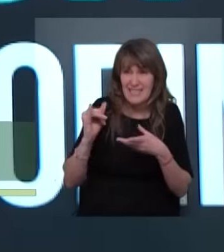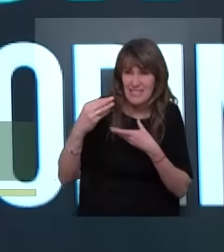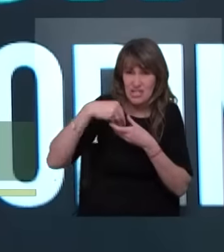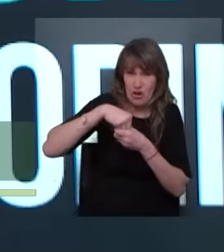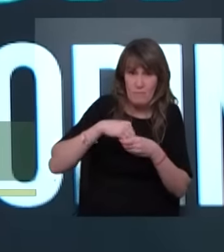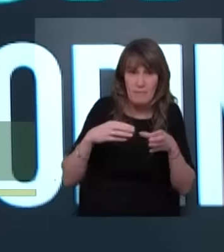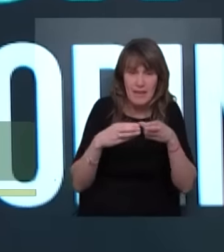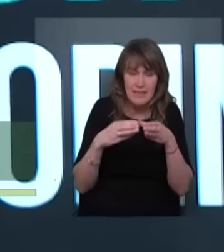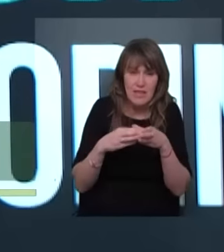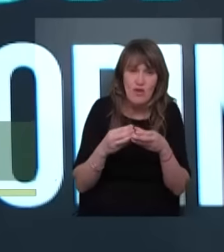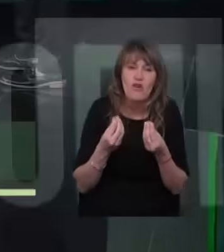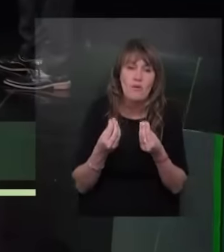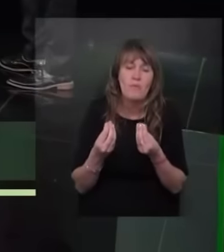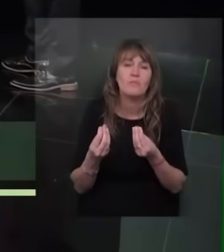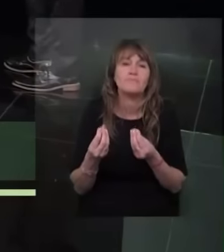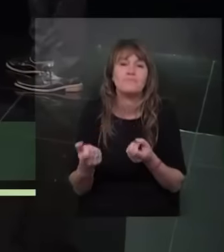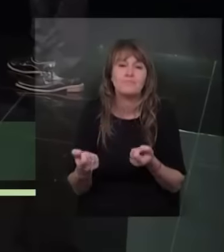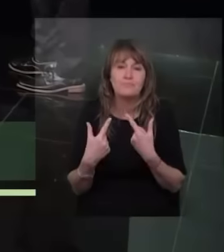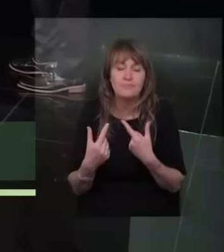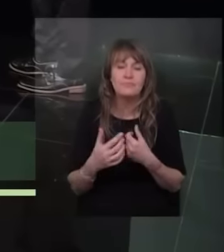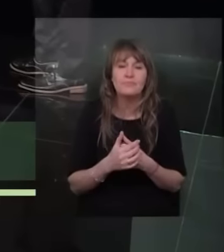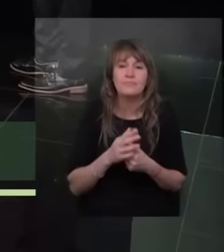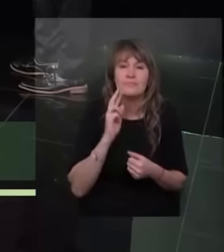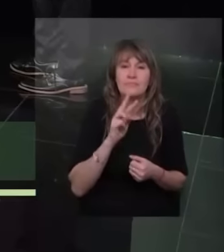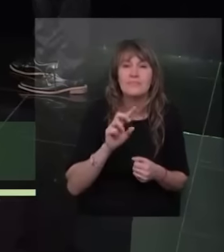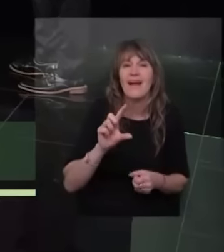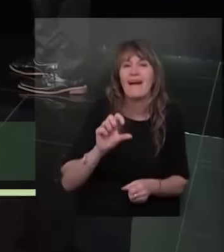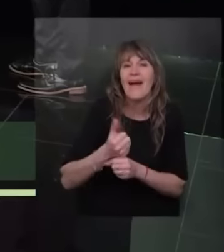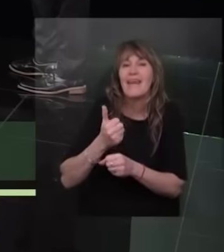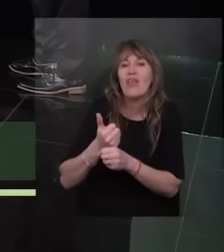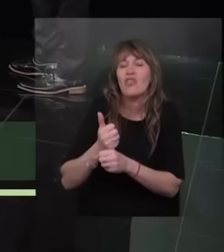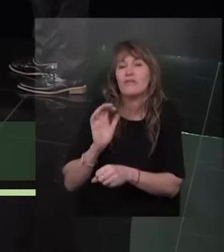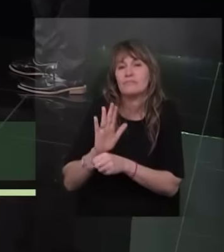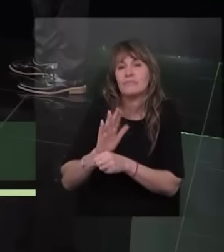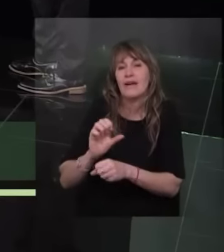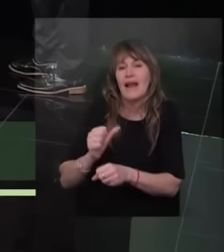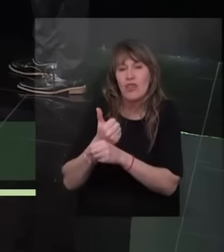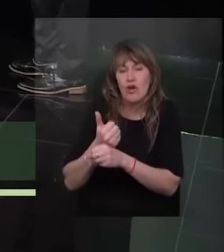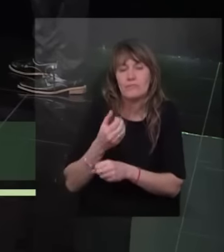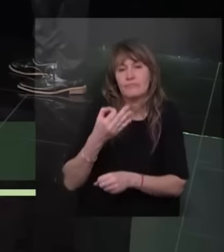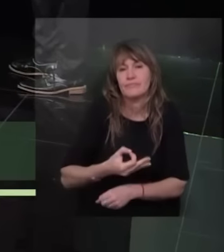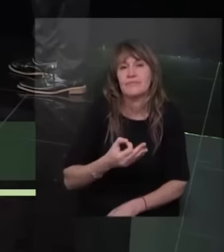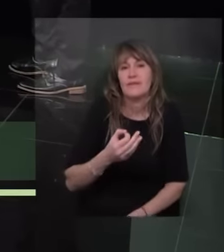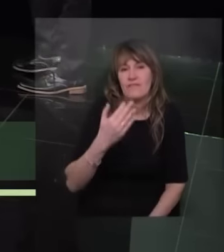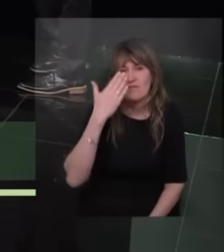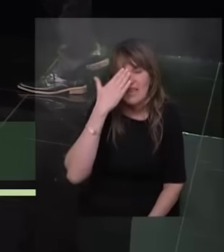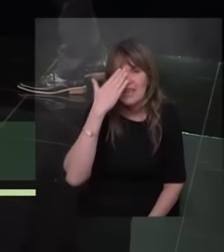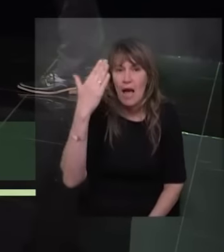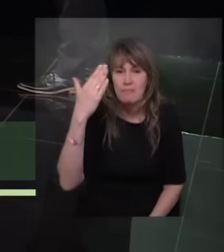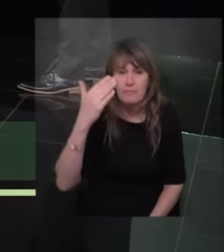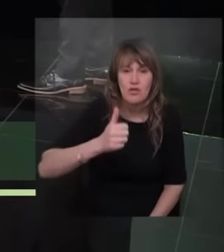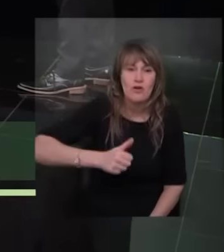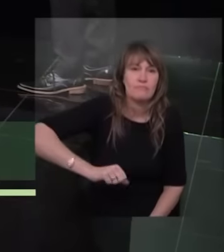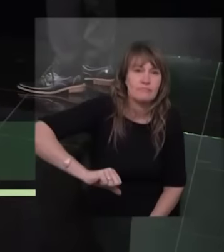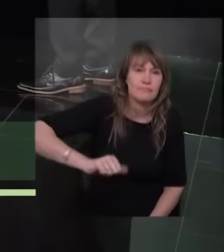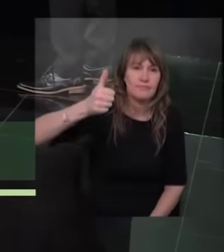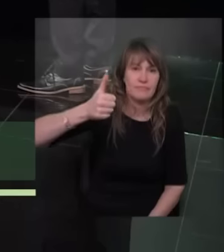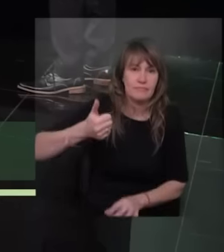mencionado destacar que si podemos mencionar un ganador Por así decirlo vemos que el frente amplio superó ampliamente